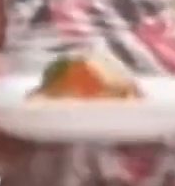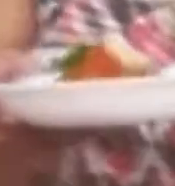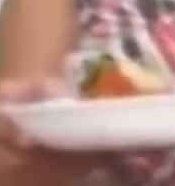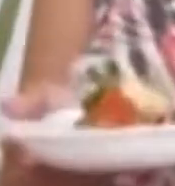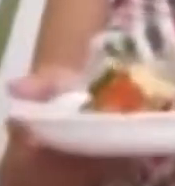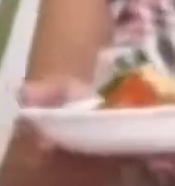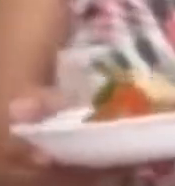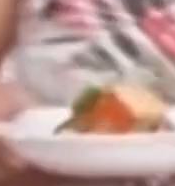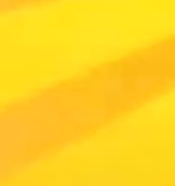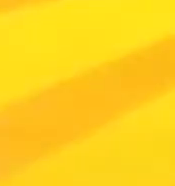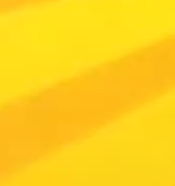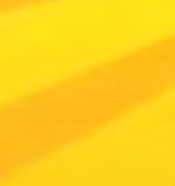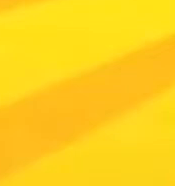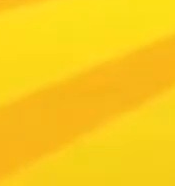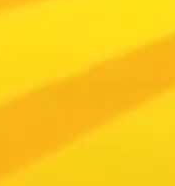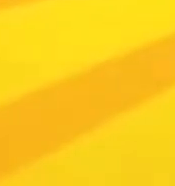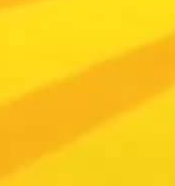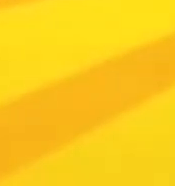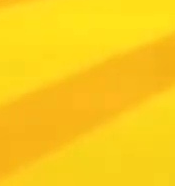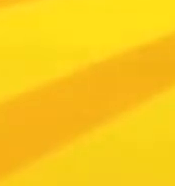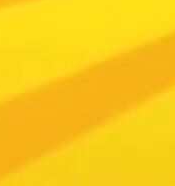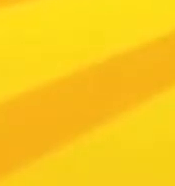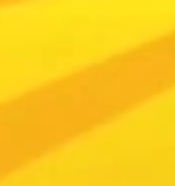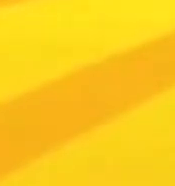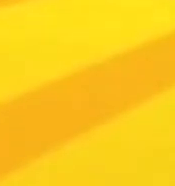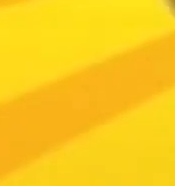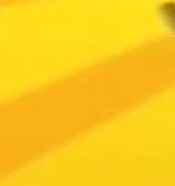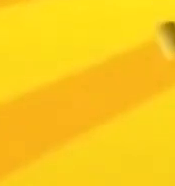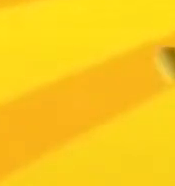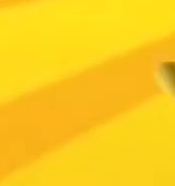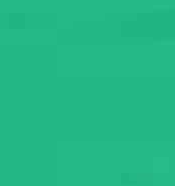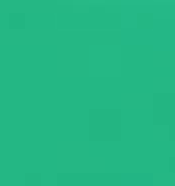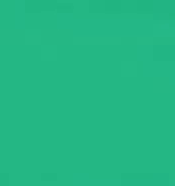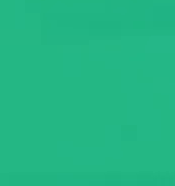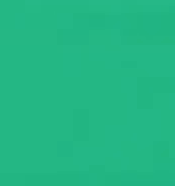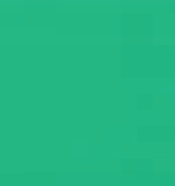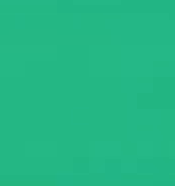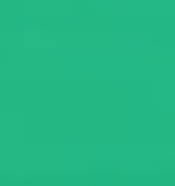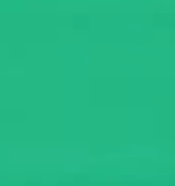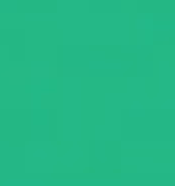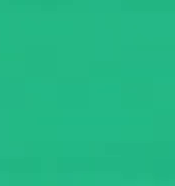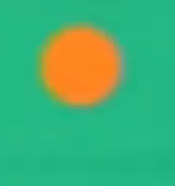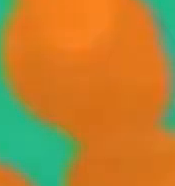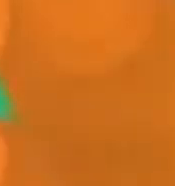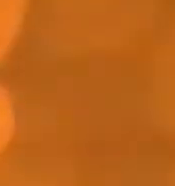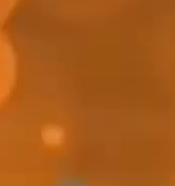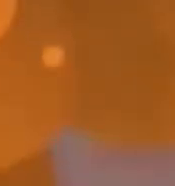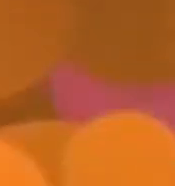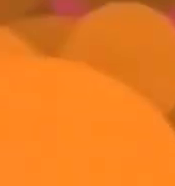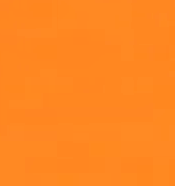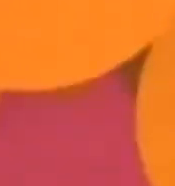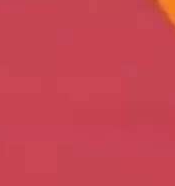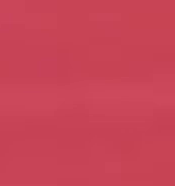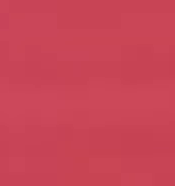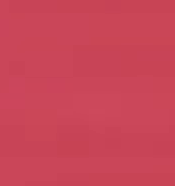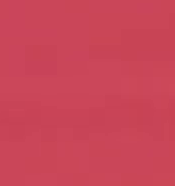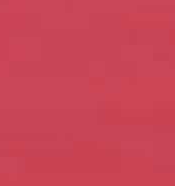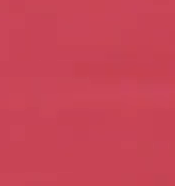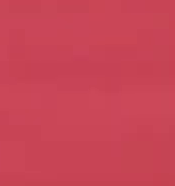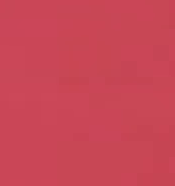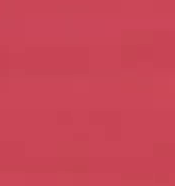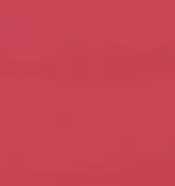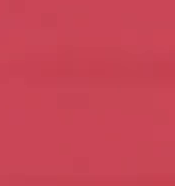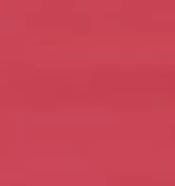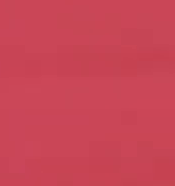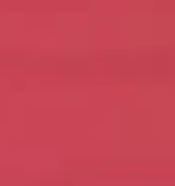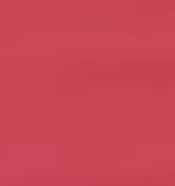pasta Soma Rico. De todas las pastas, esta es la mamá. Estás viendo